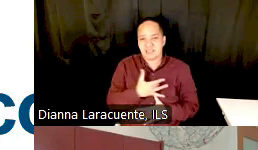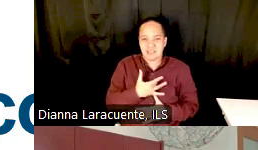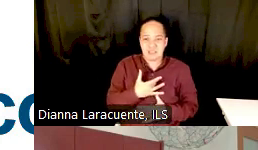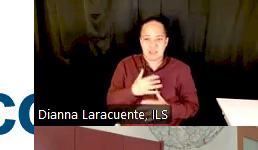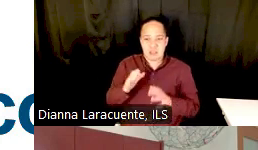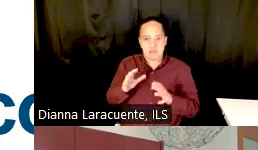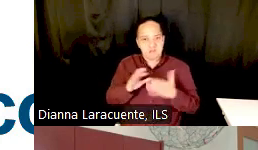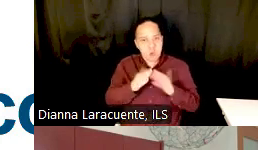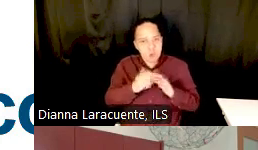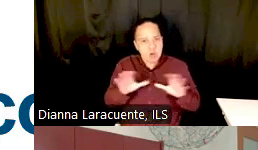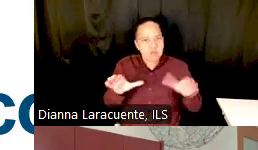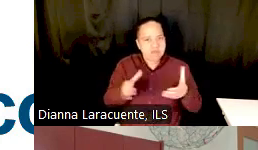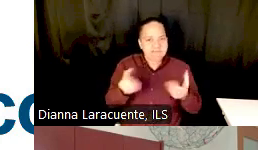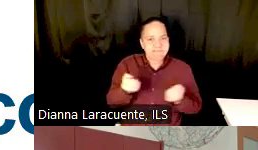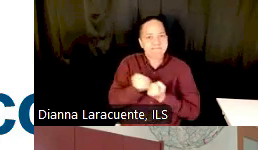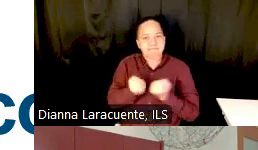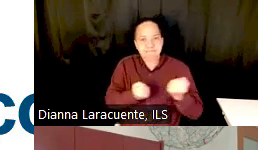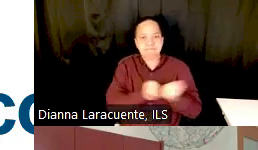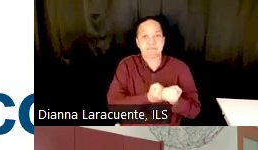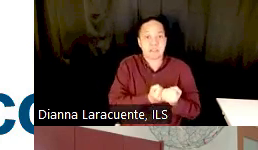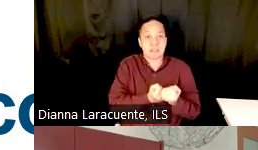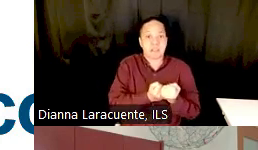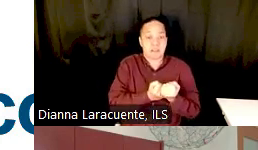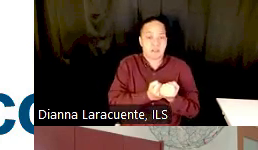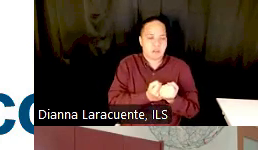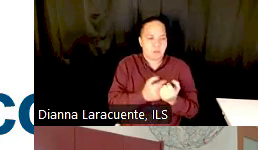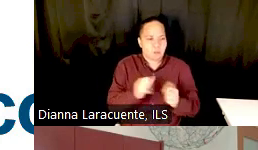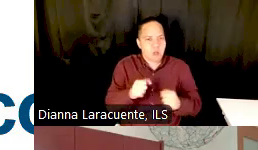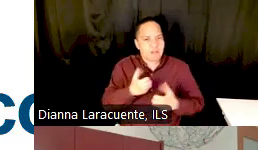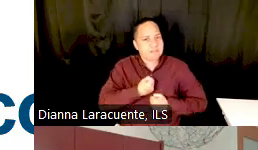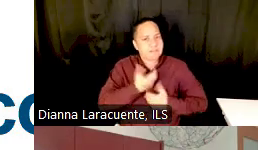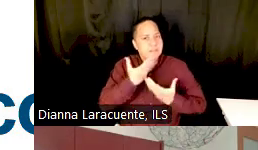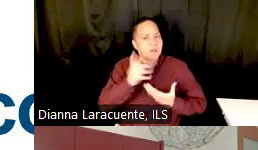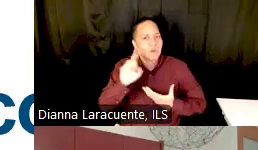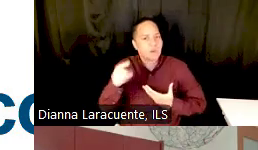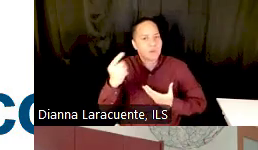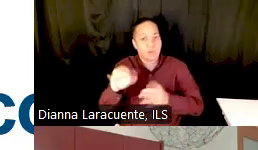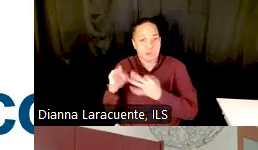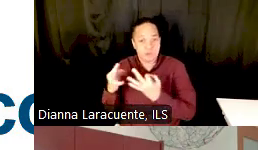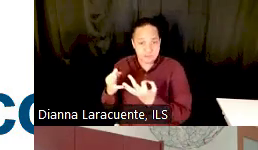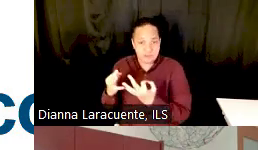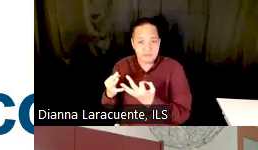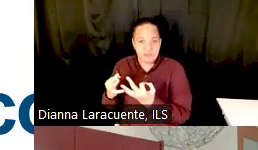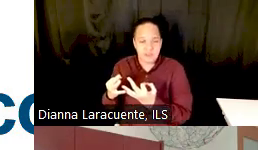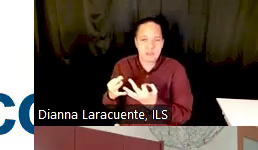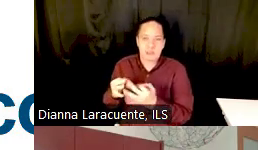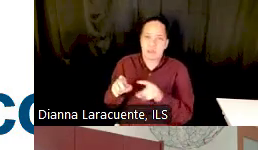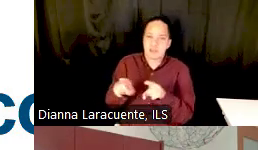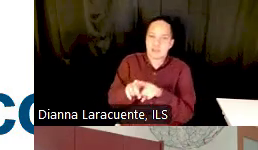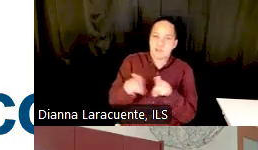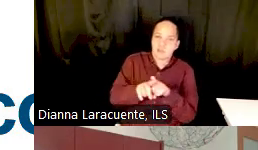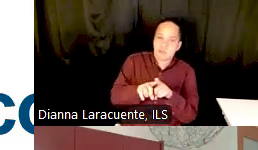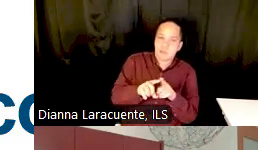hayan situaciones donde ellos puedan expresar esto. Pero no solamente la familia, creo que también es